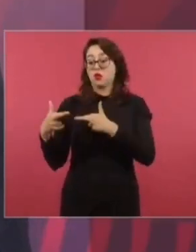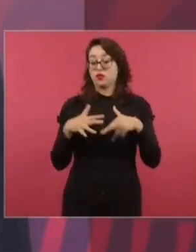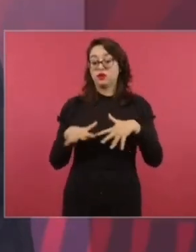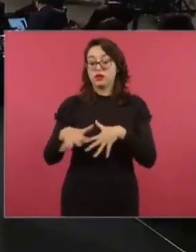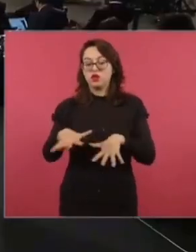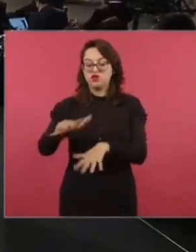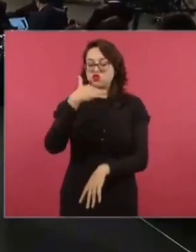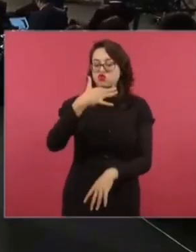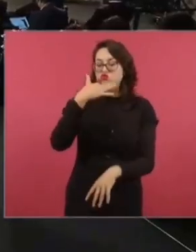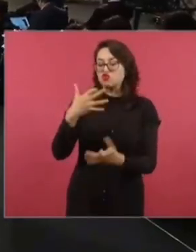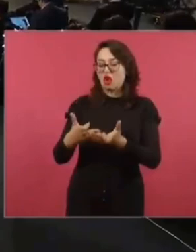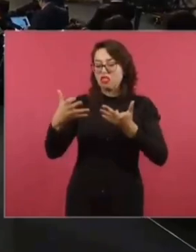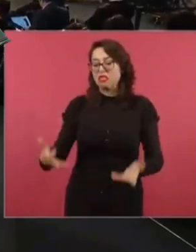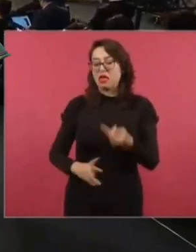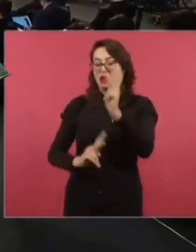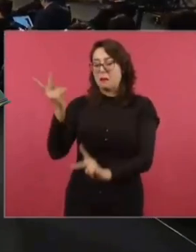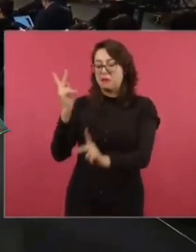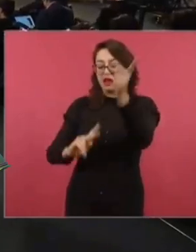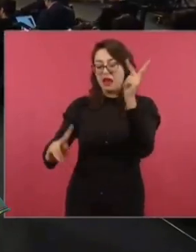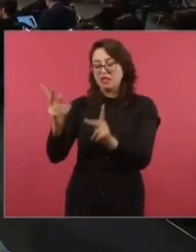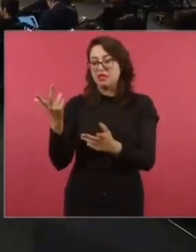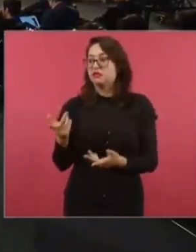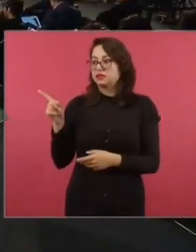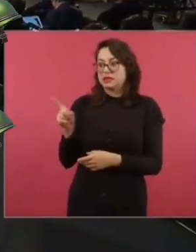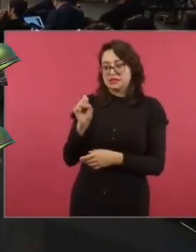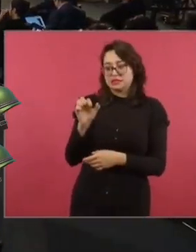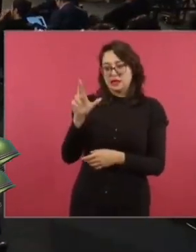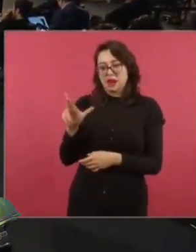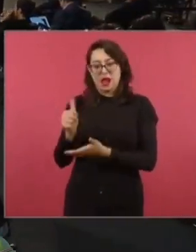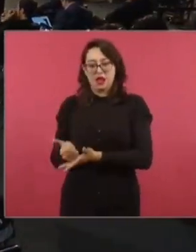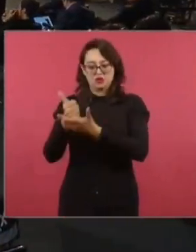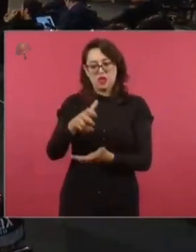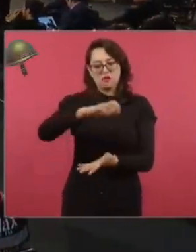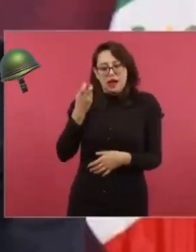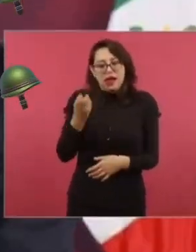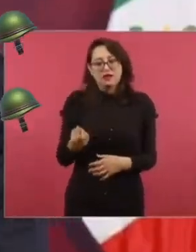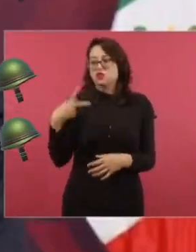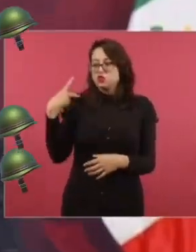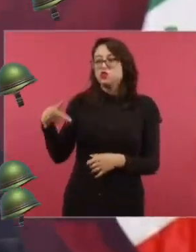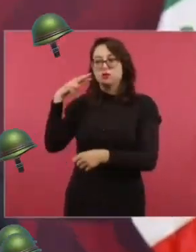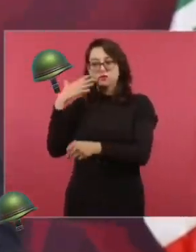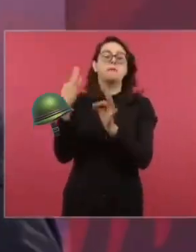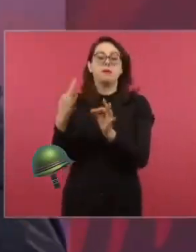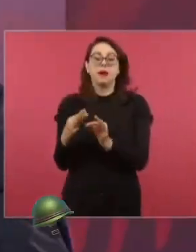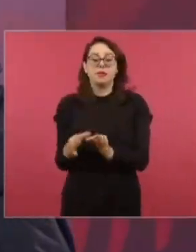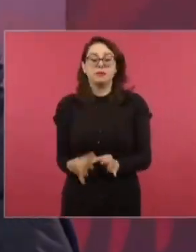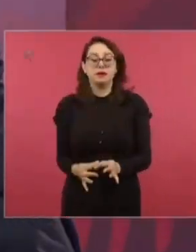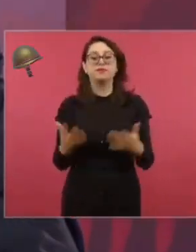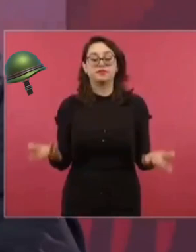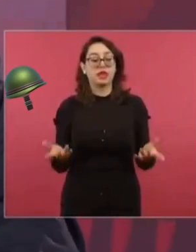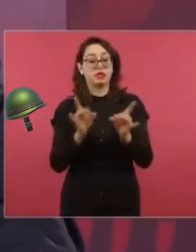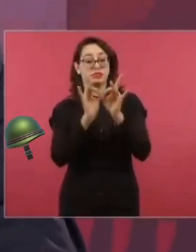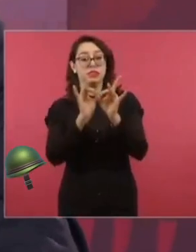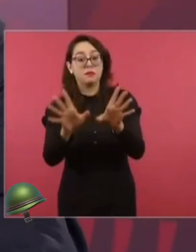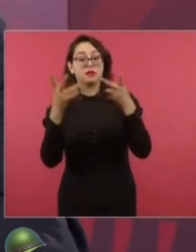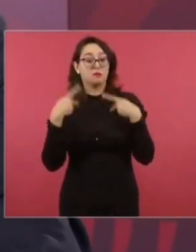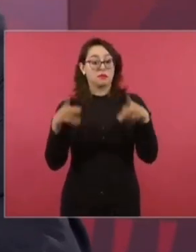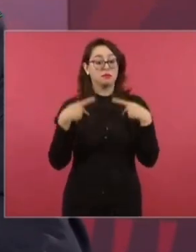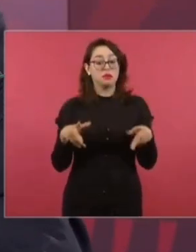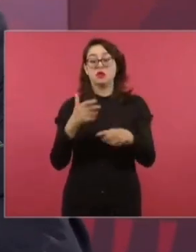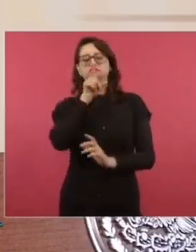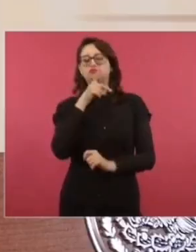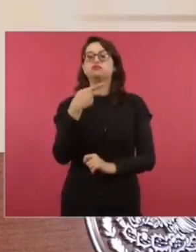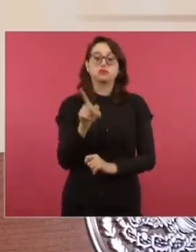de desembocadura de puertos marítimos y la quinta misión bueno El auxilio a la población en